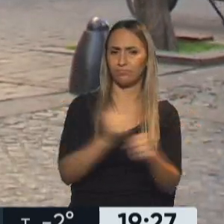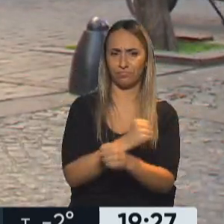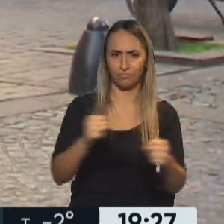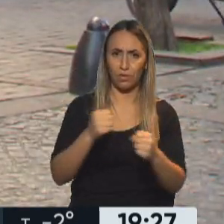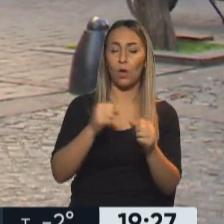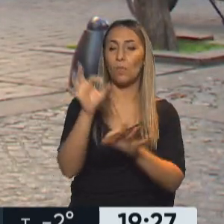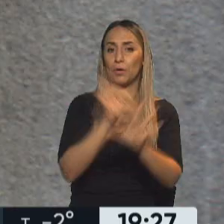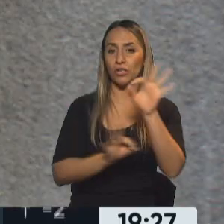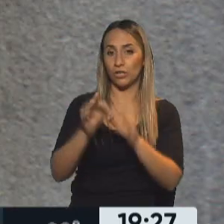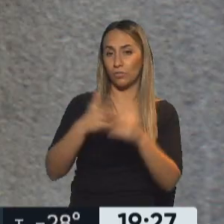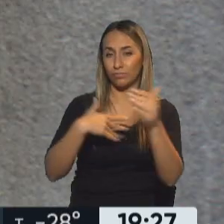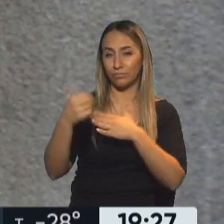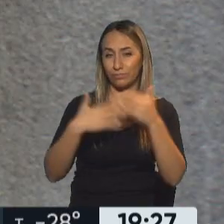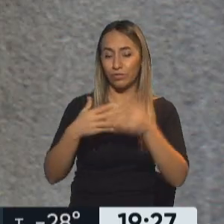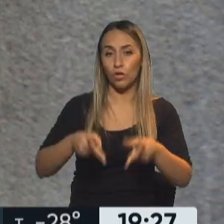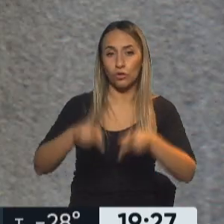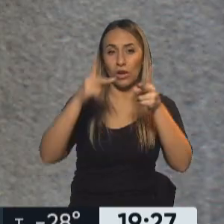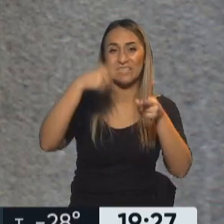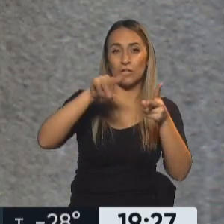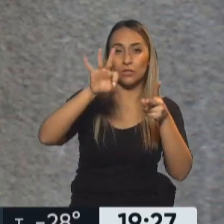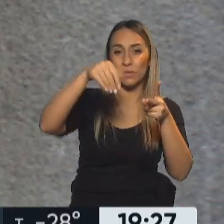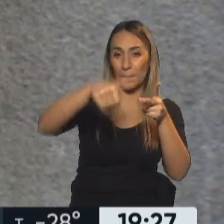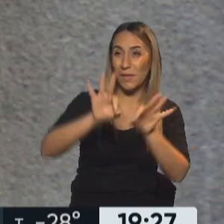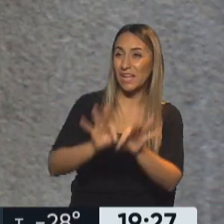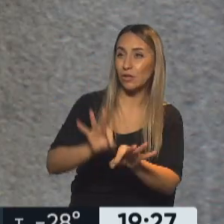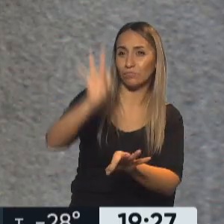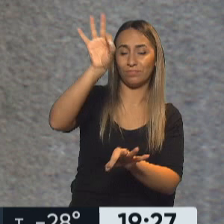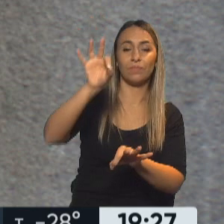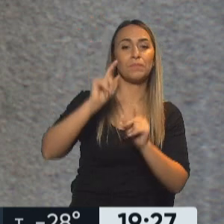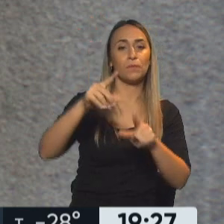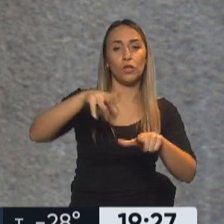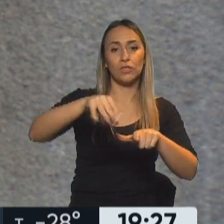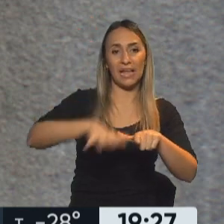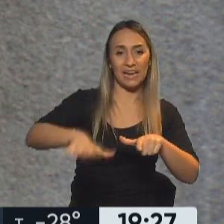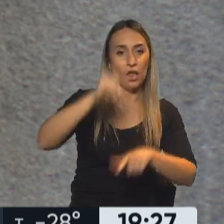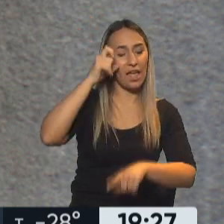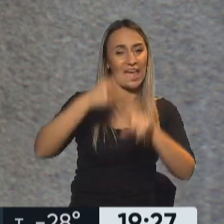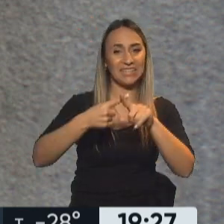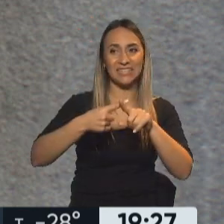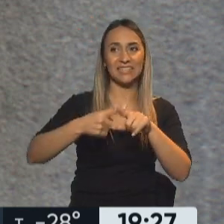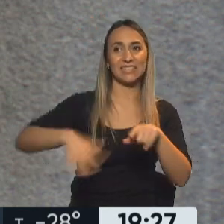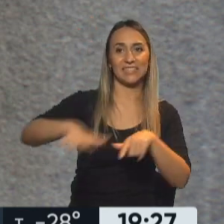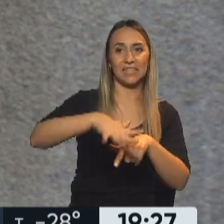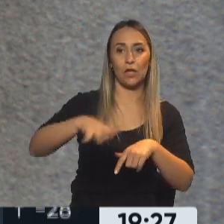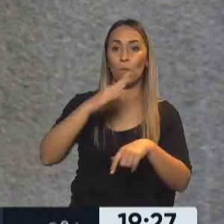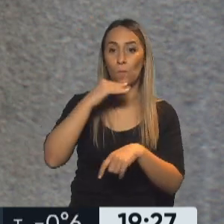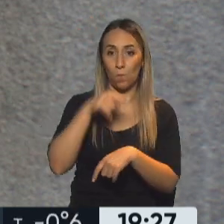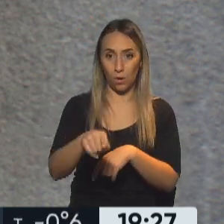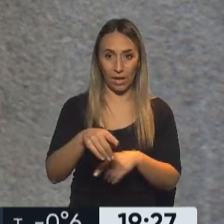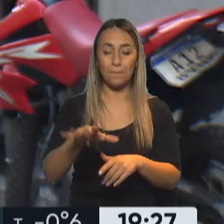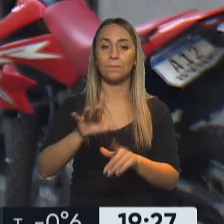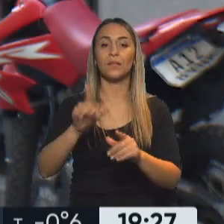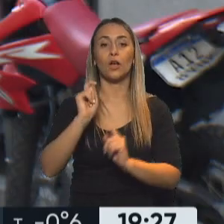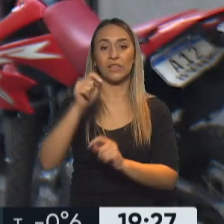para construir torres de casi 150 metros de altura en los terrenos de la ex ciudad deportiva de Boca Juniors en la costanera sur.